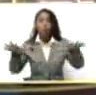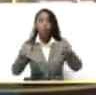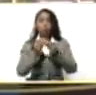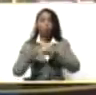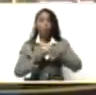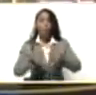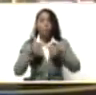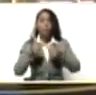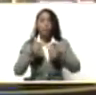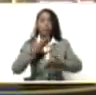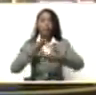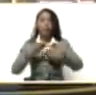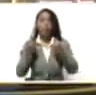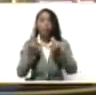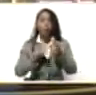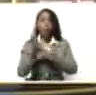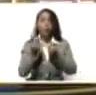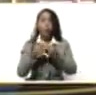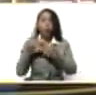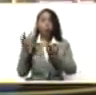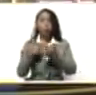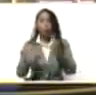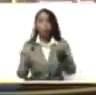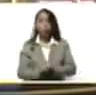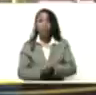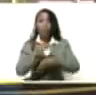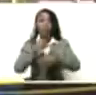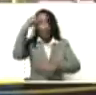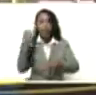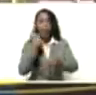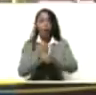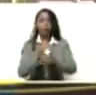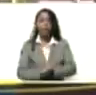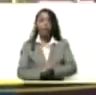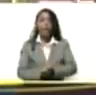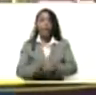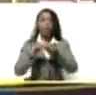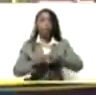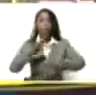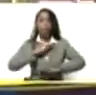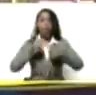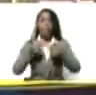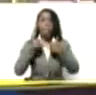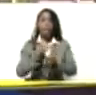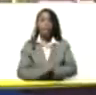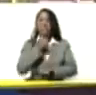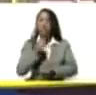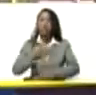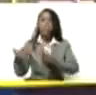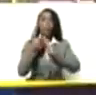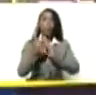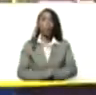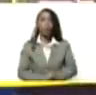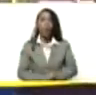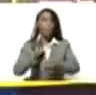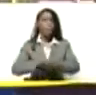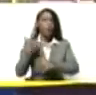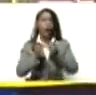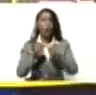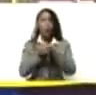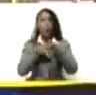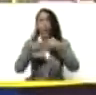de los maestros felicitaciones alexis corredor maestro de pueblo rector del consejo nacional electoral